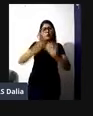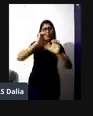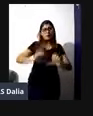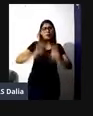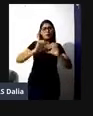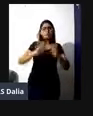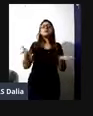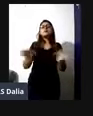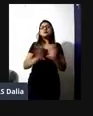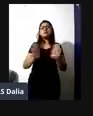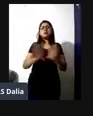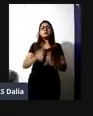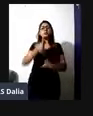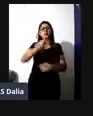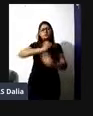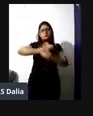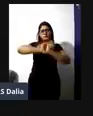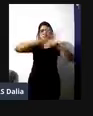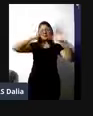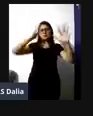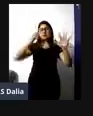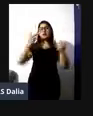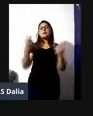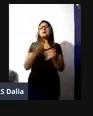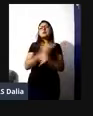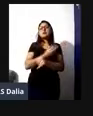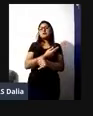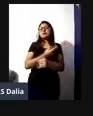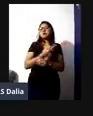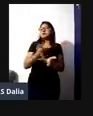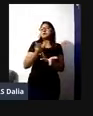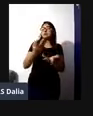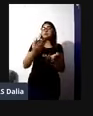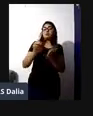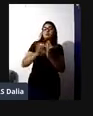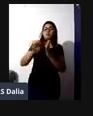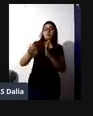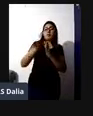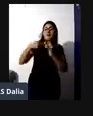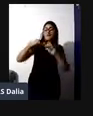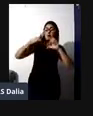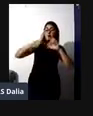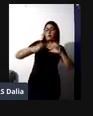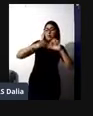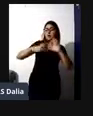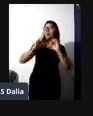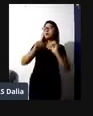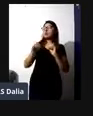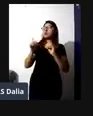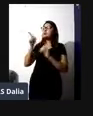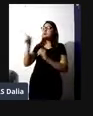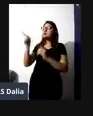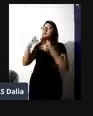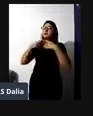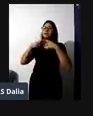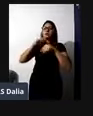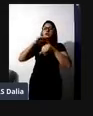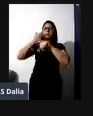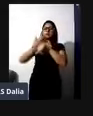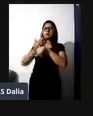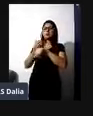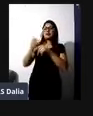¿qué pasaría si quien nos cuida o quien cuida a una persona con discapacidad se contagia de